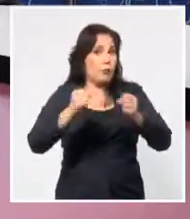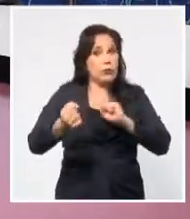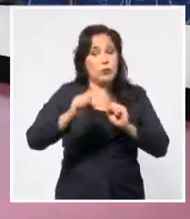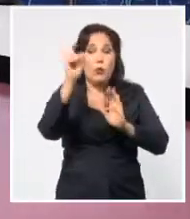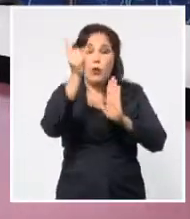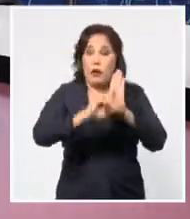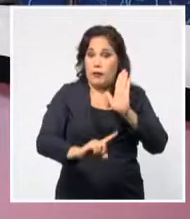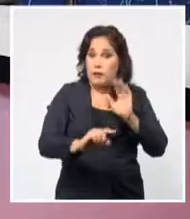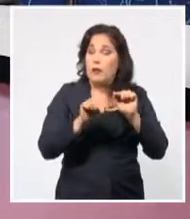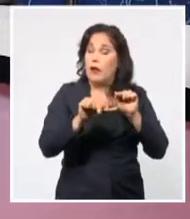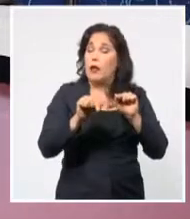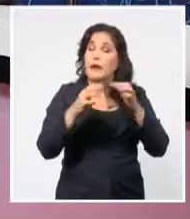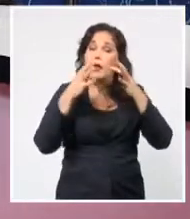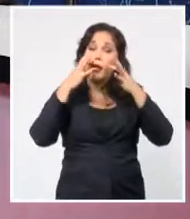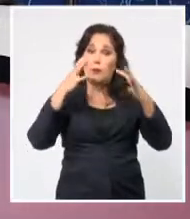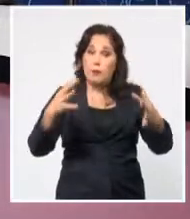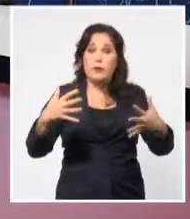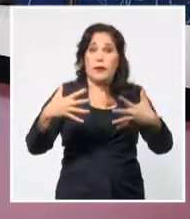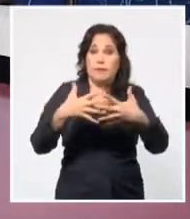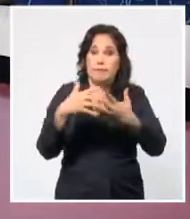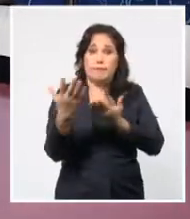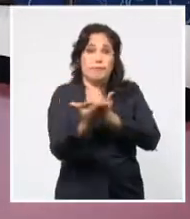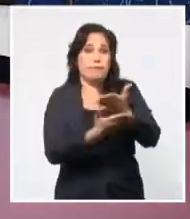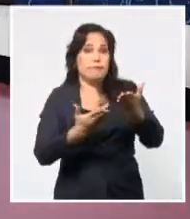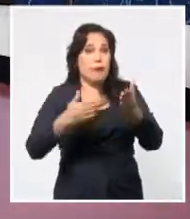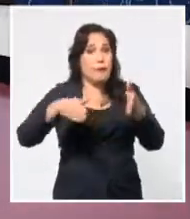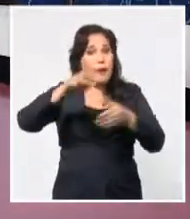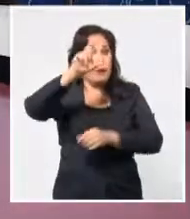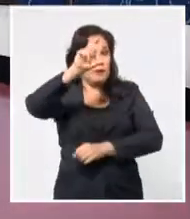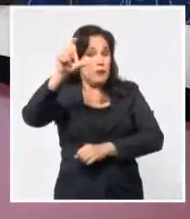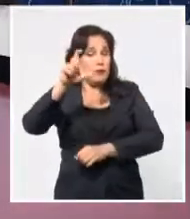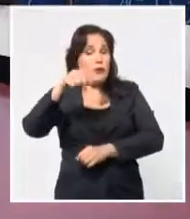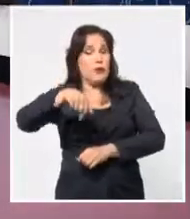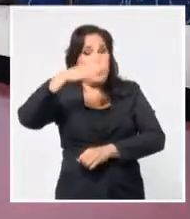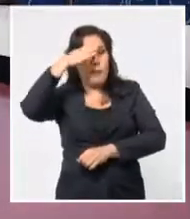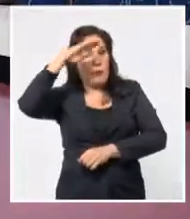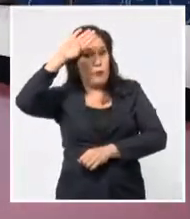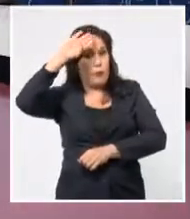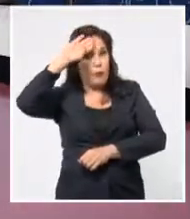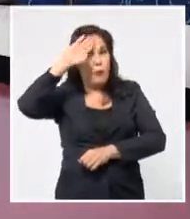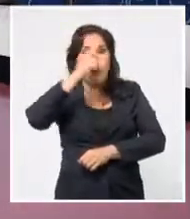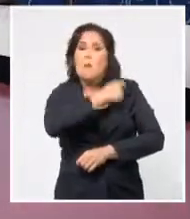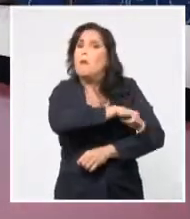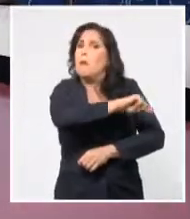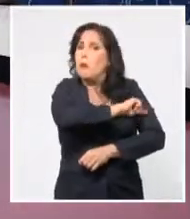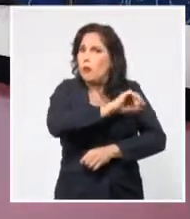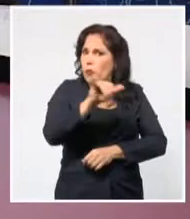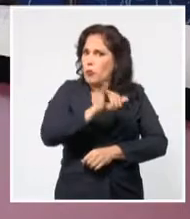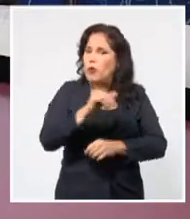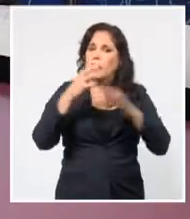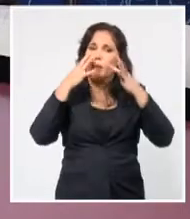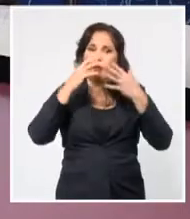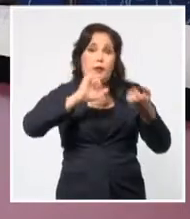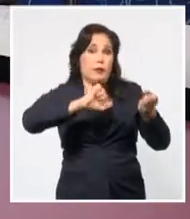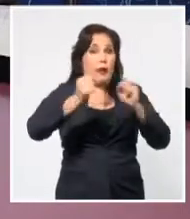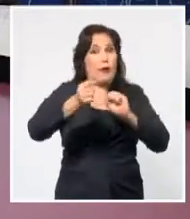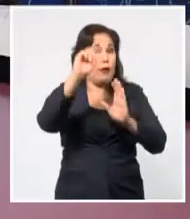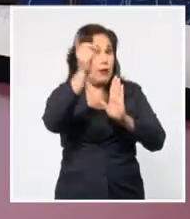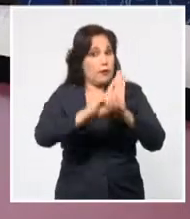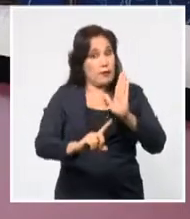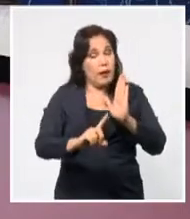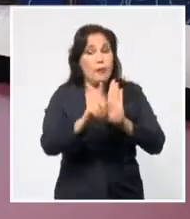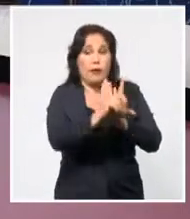que ser dos conceptos imbricados en la gestión de las instituciones estatales. La población también desempeña un papel decisivo en el combate a